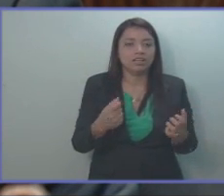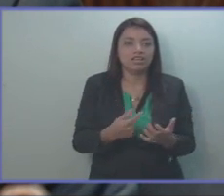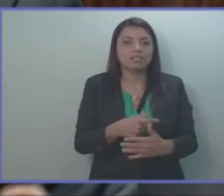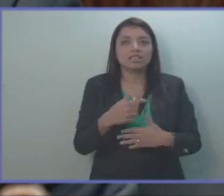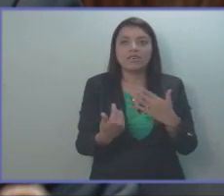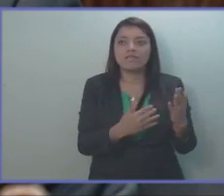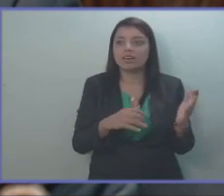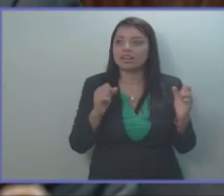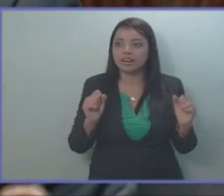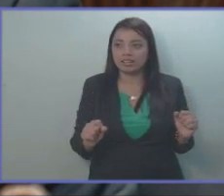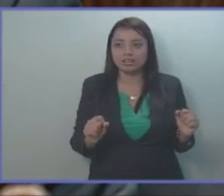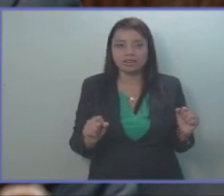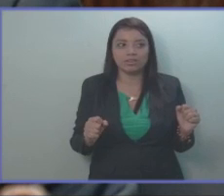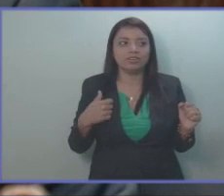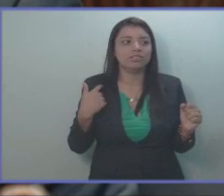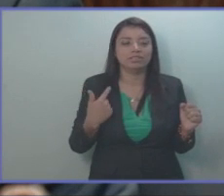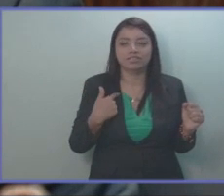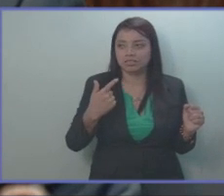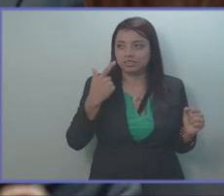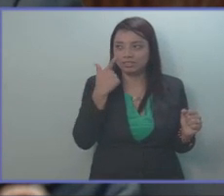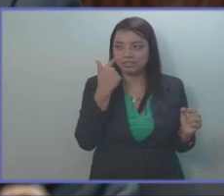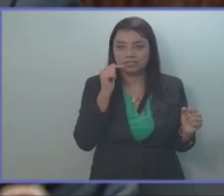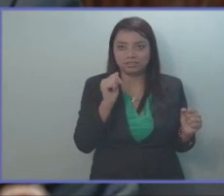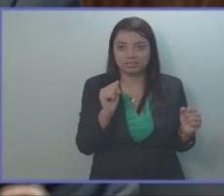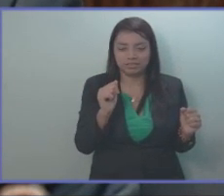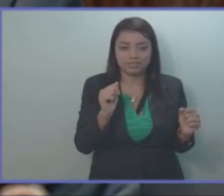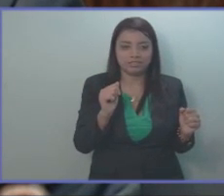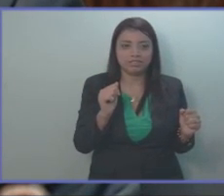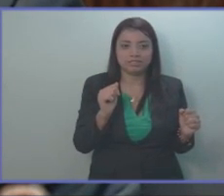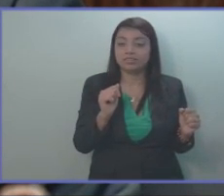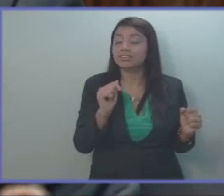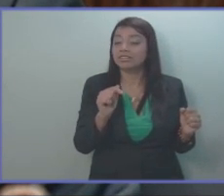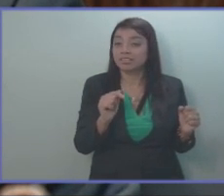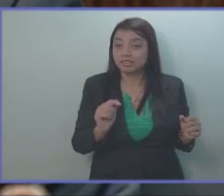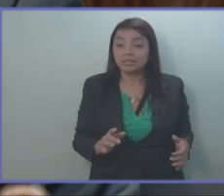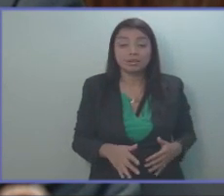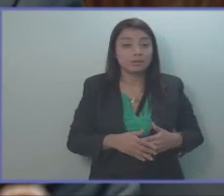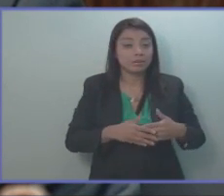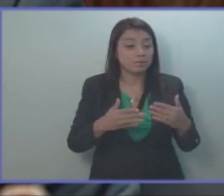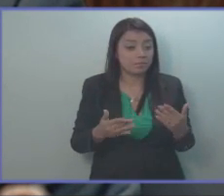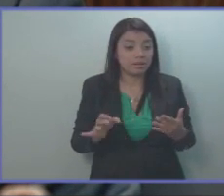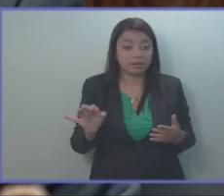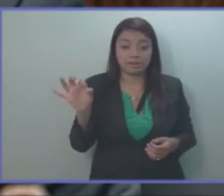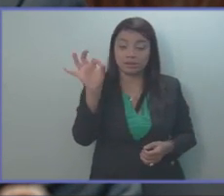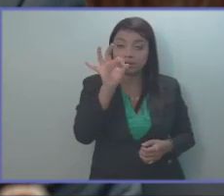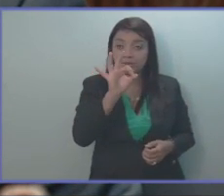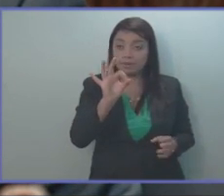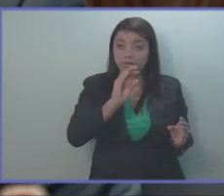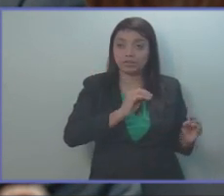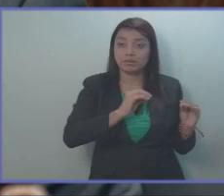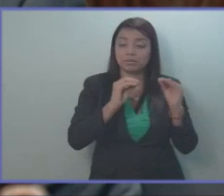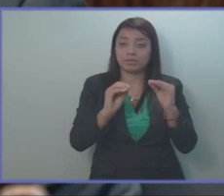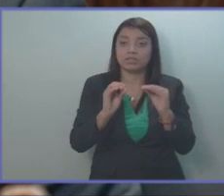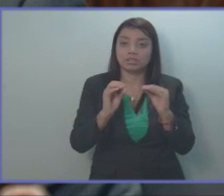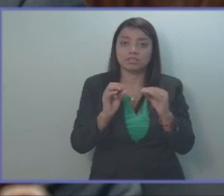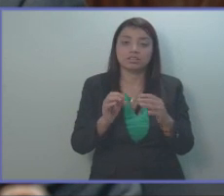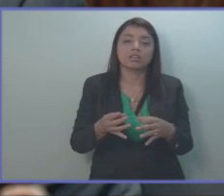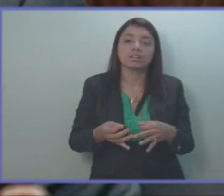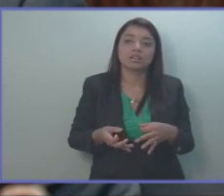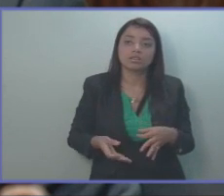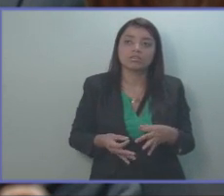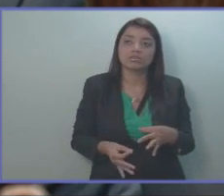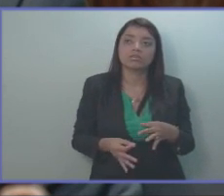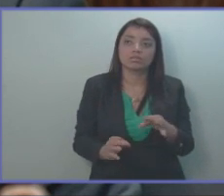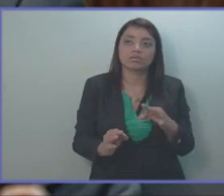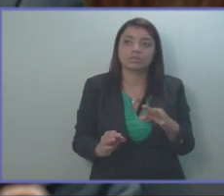finalidad constitucionalmente reconocida, que para una mejor implementación de las medidas que se